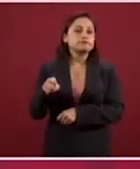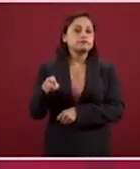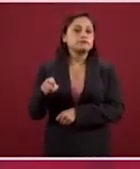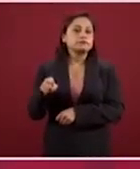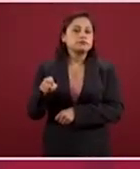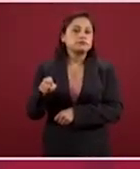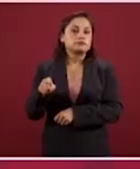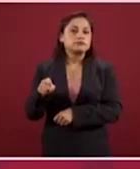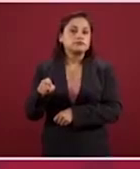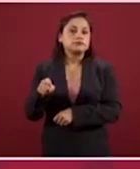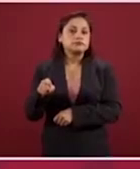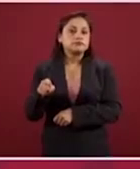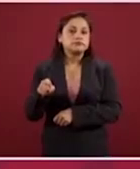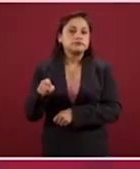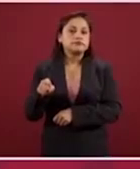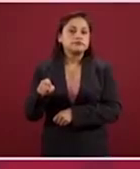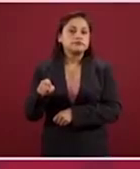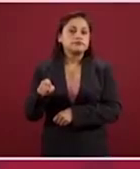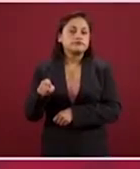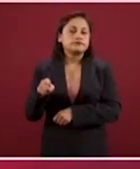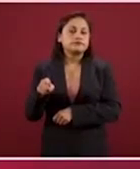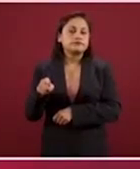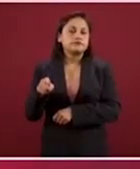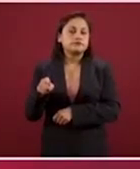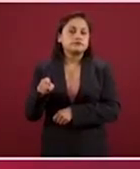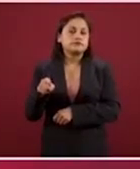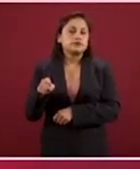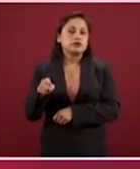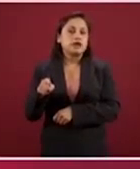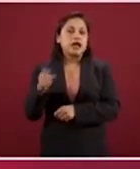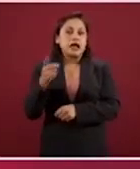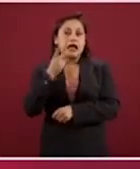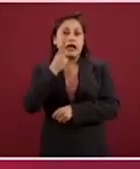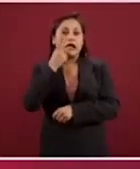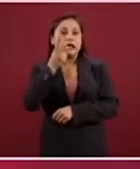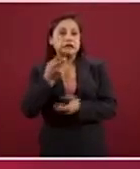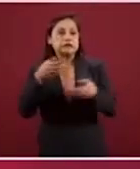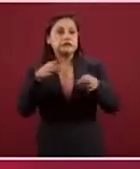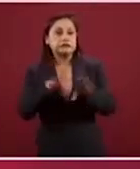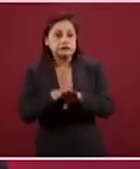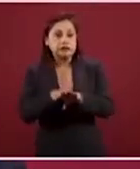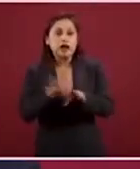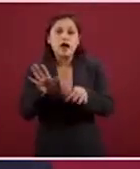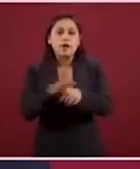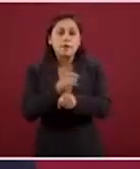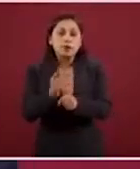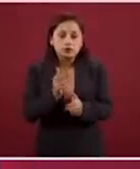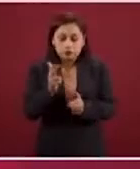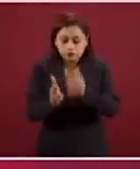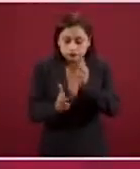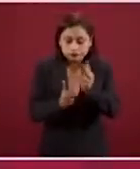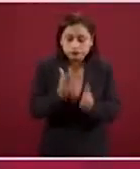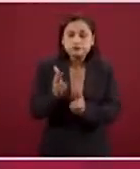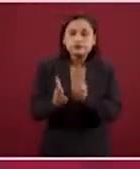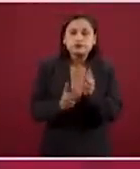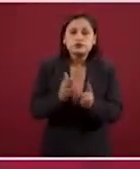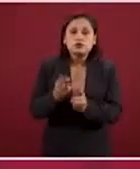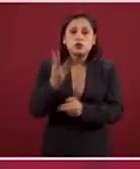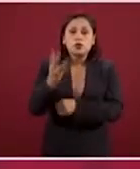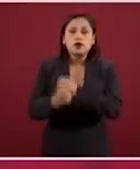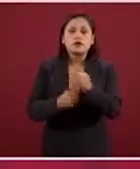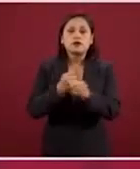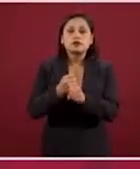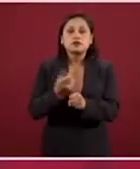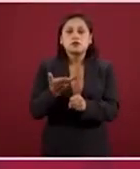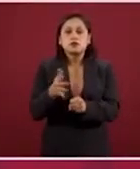nos va a llevar 4 años de construcción y una inversión de 120 a 150 mil